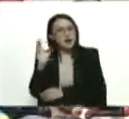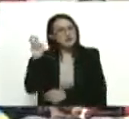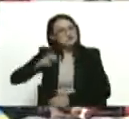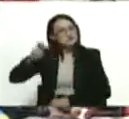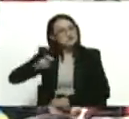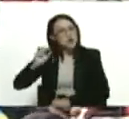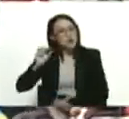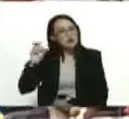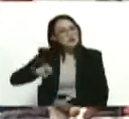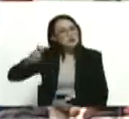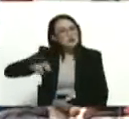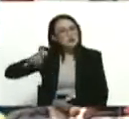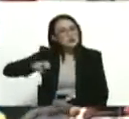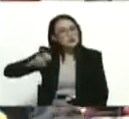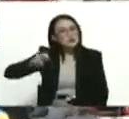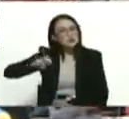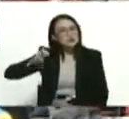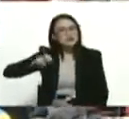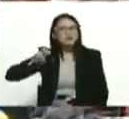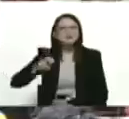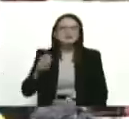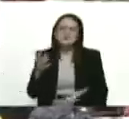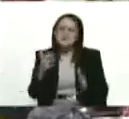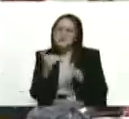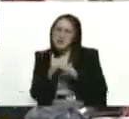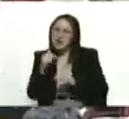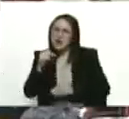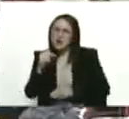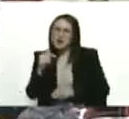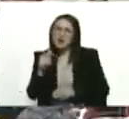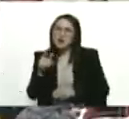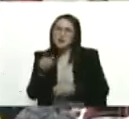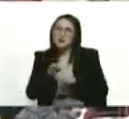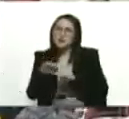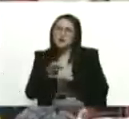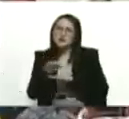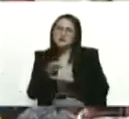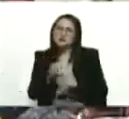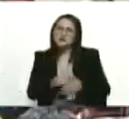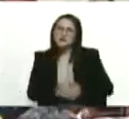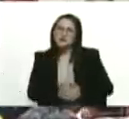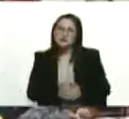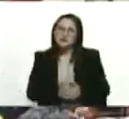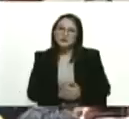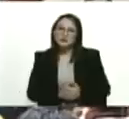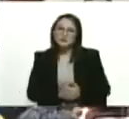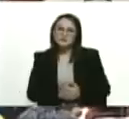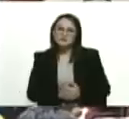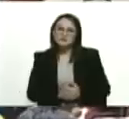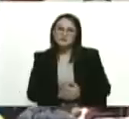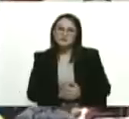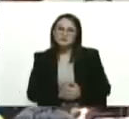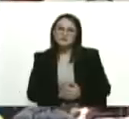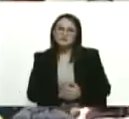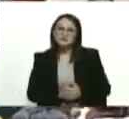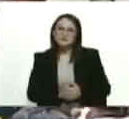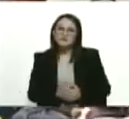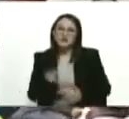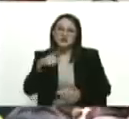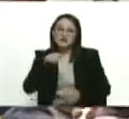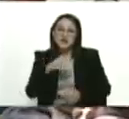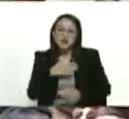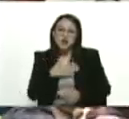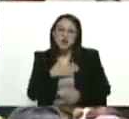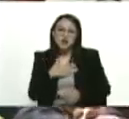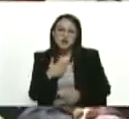un rato con ellos. Parecido a lo de hoy aquí, municipio, cosas muy puntuales. Mira, si ellos hicieran un acto